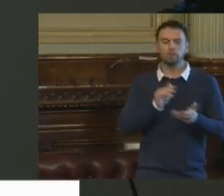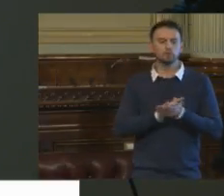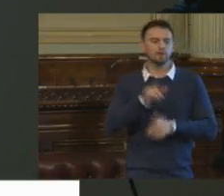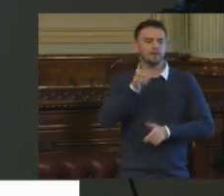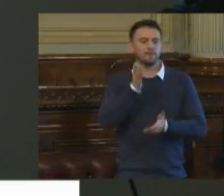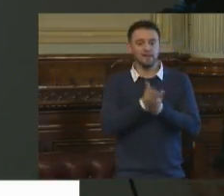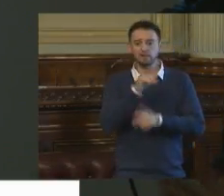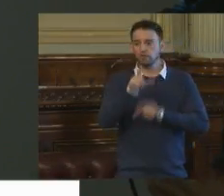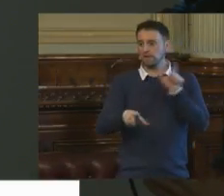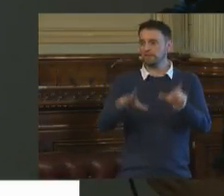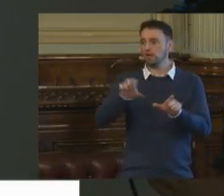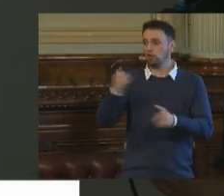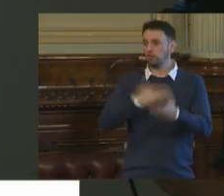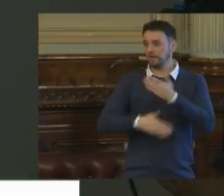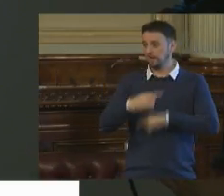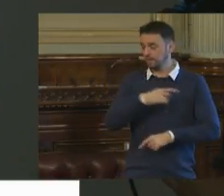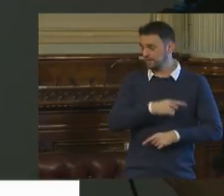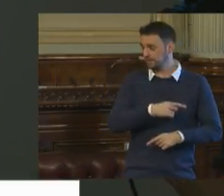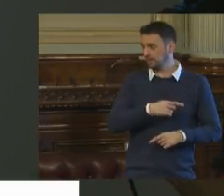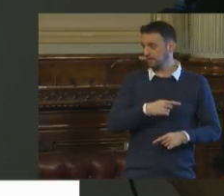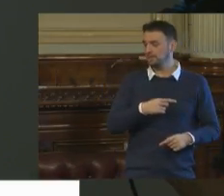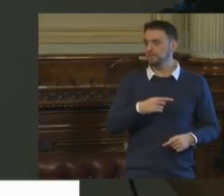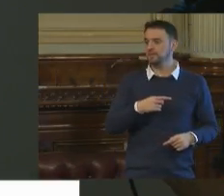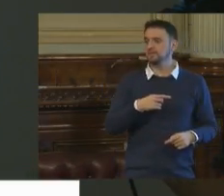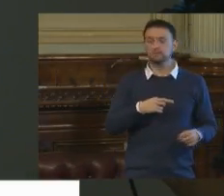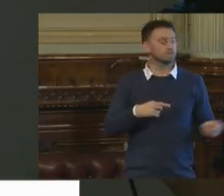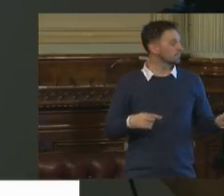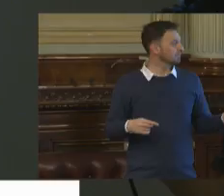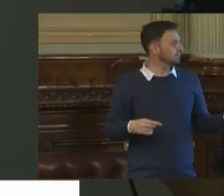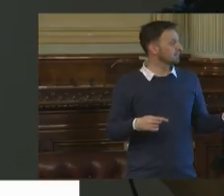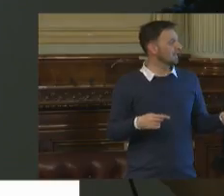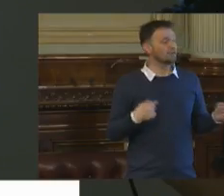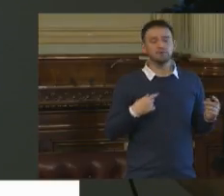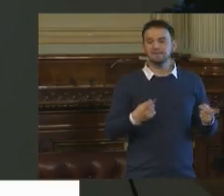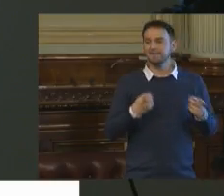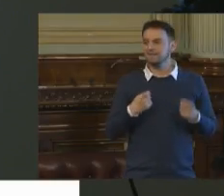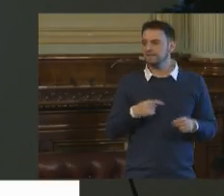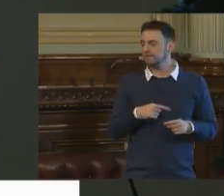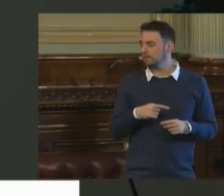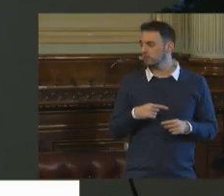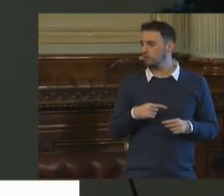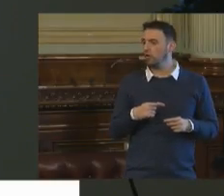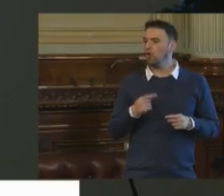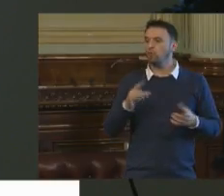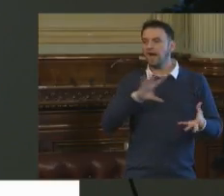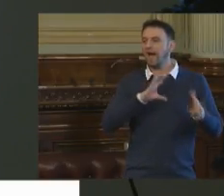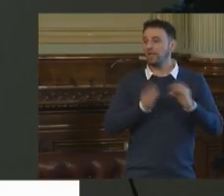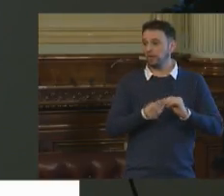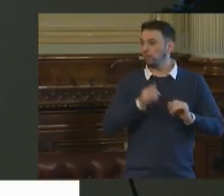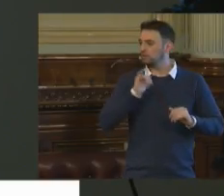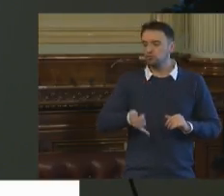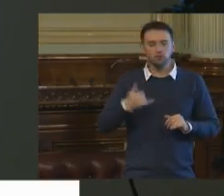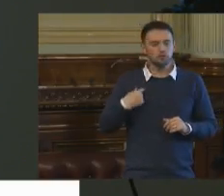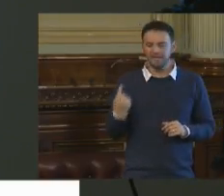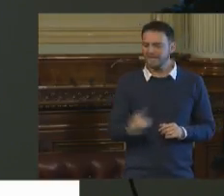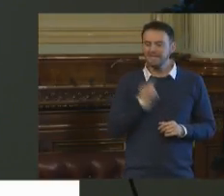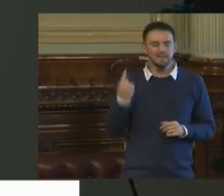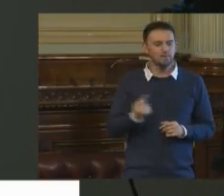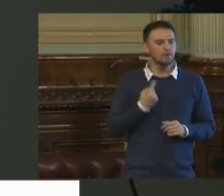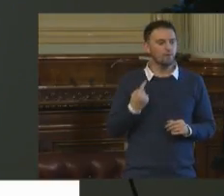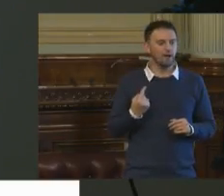derechos de las personas con discapacidad de los ajustes razonables sale de lo estandarizado necesitamos una adecuación